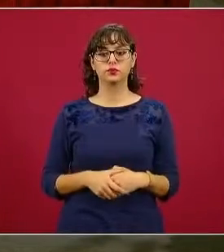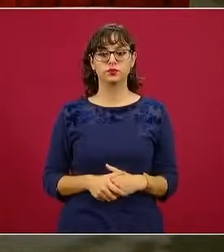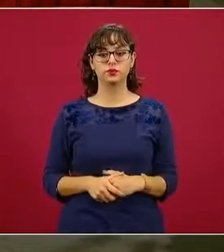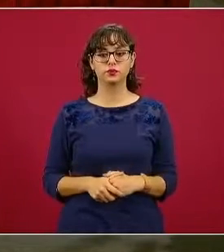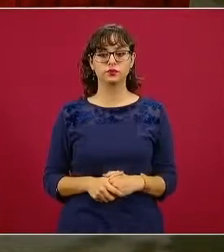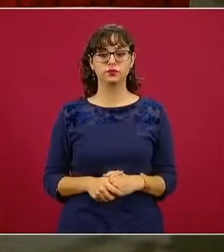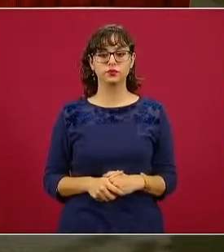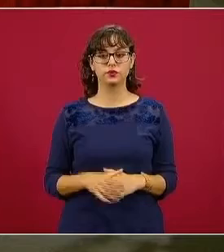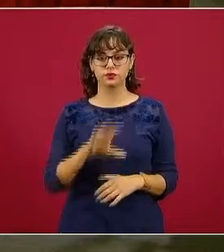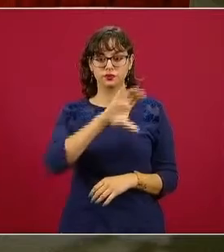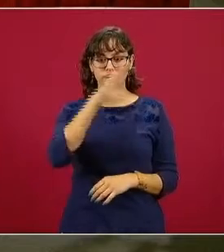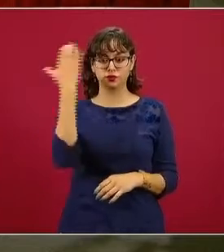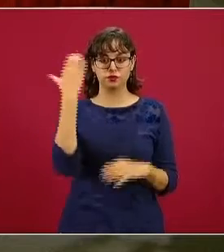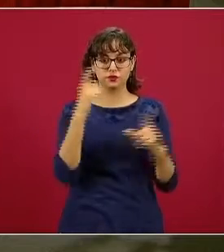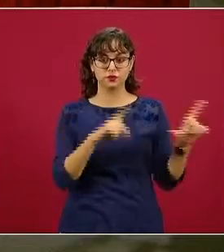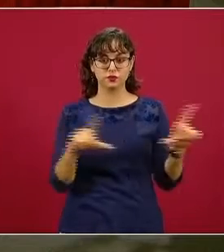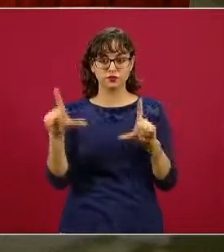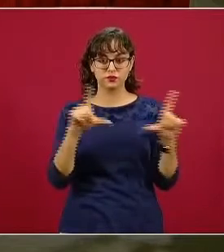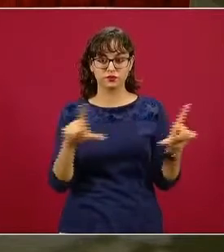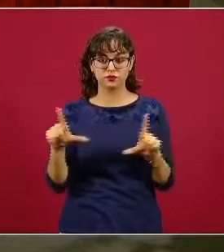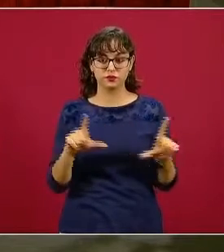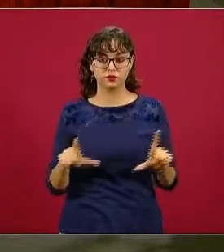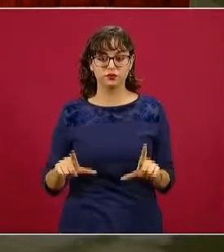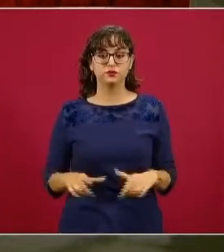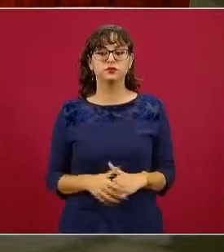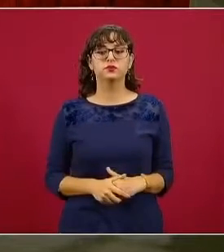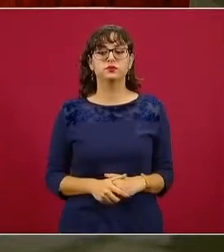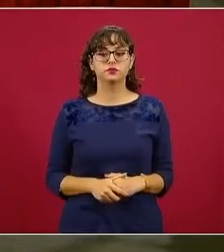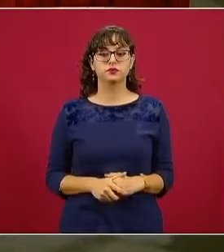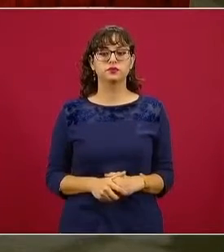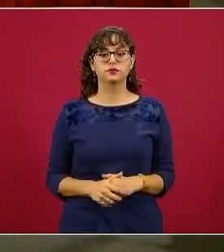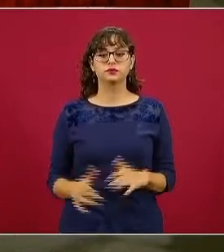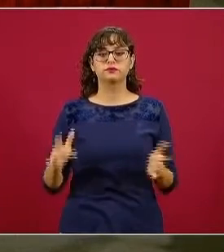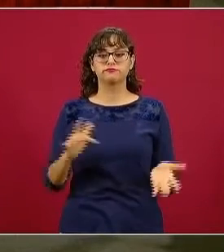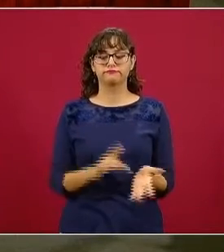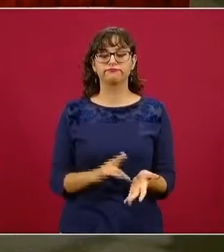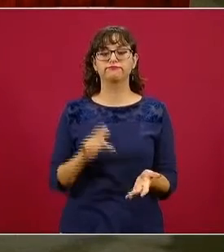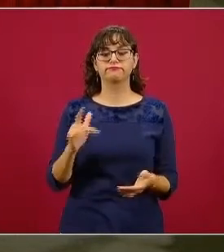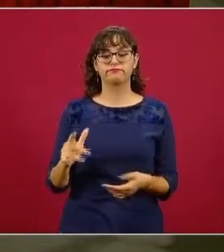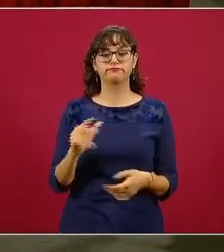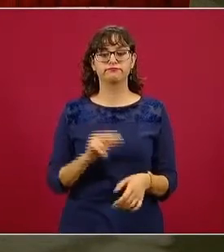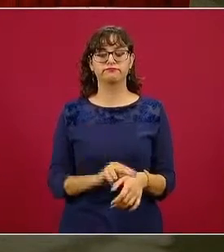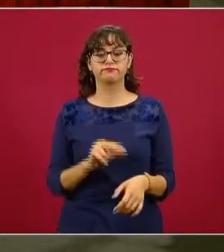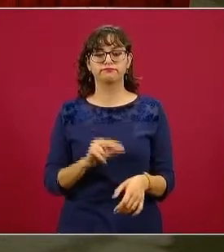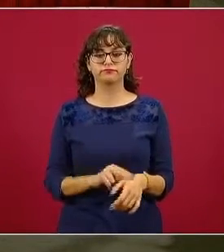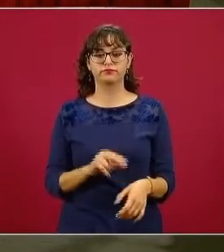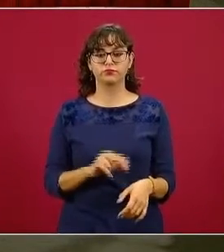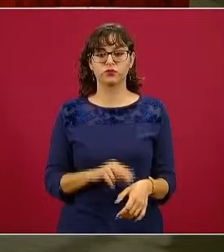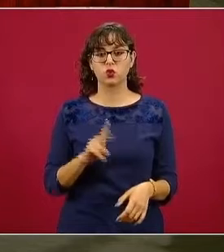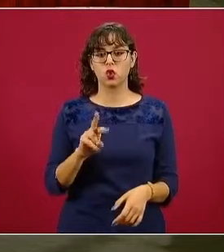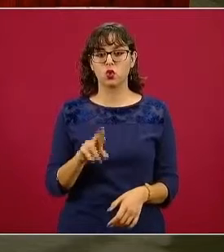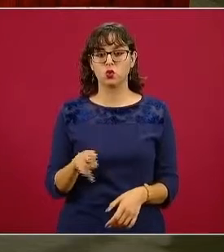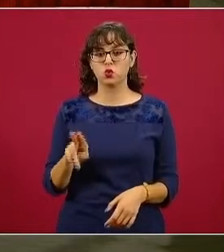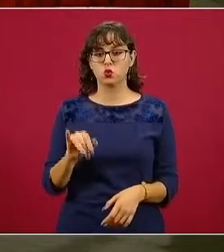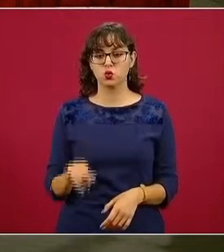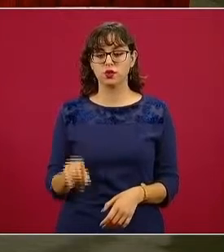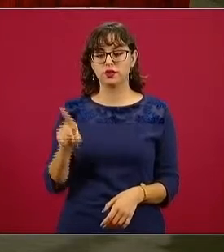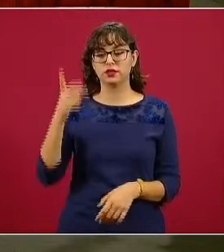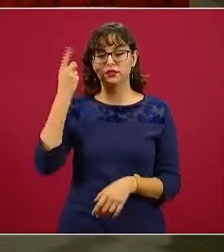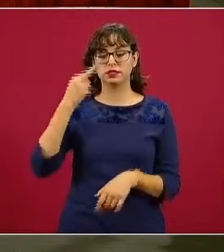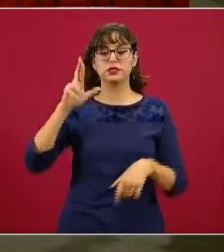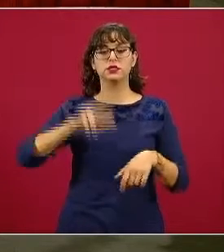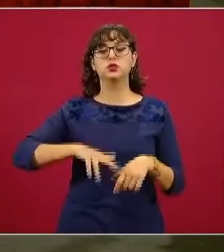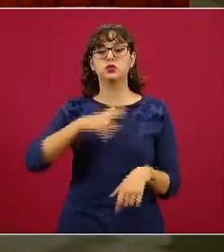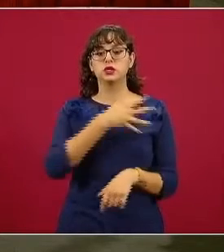Pero eran puras fotos, creo. Eran fotos. Gracias. Gracias, doctor Ruy López Ridaura, director general del Centro Nacional de Programas